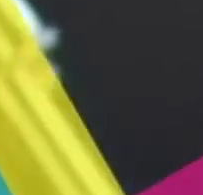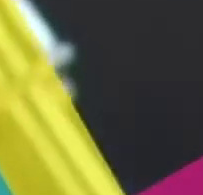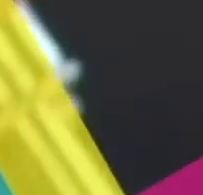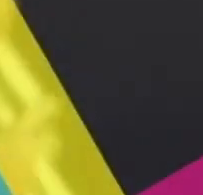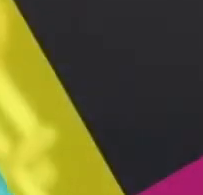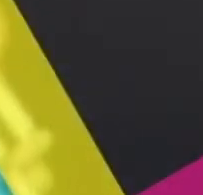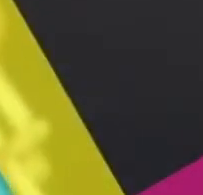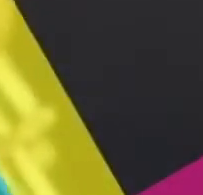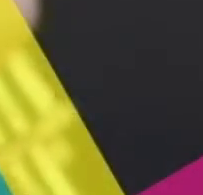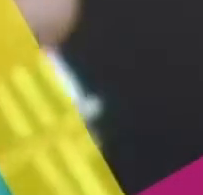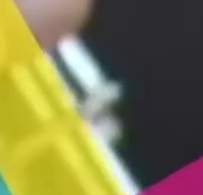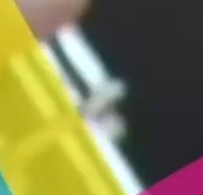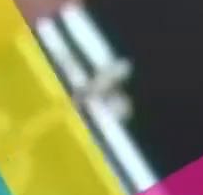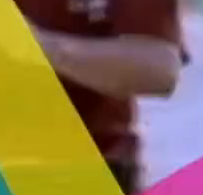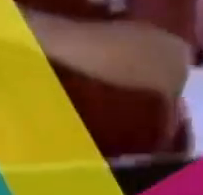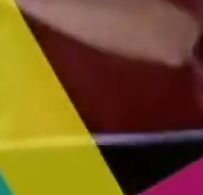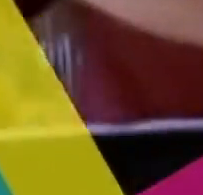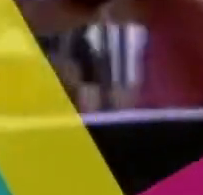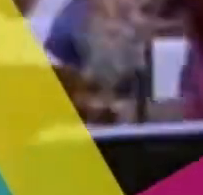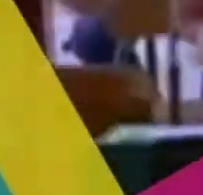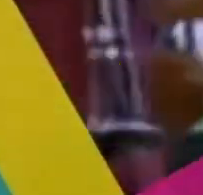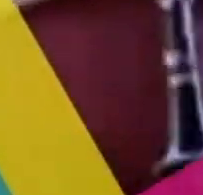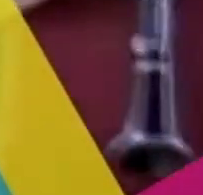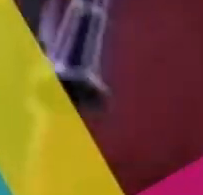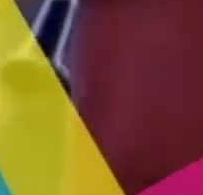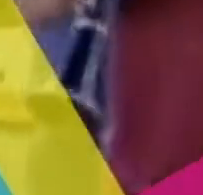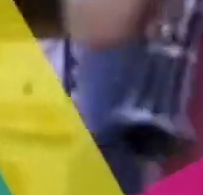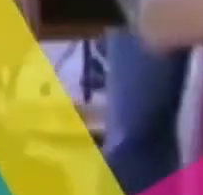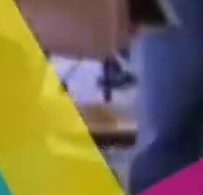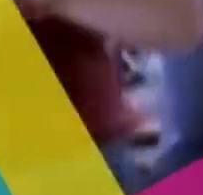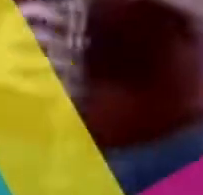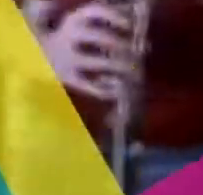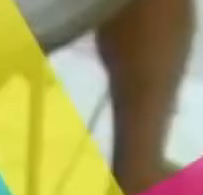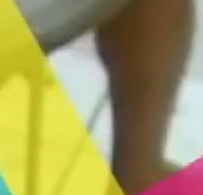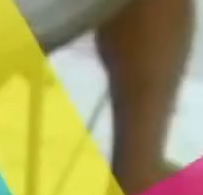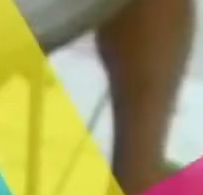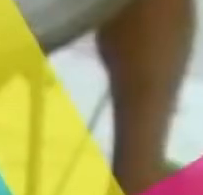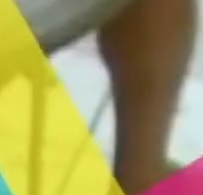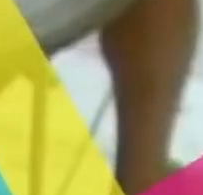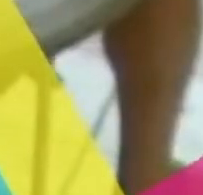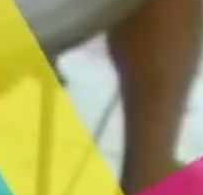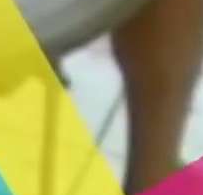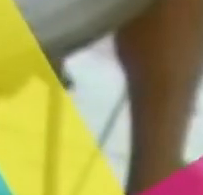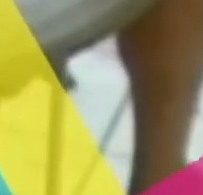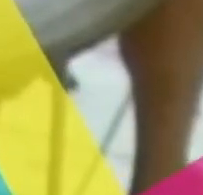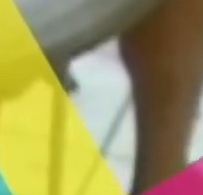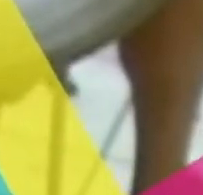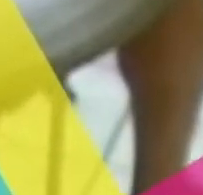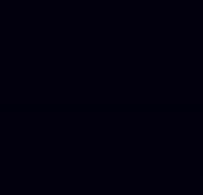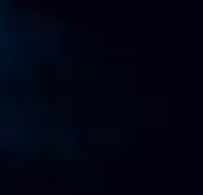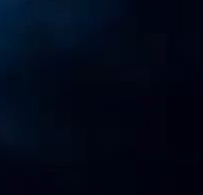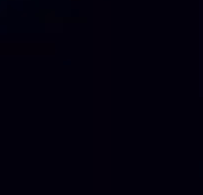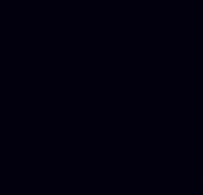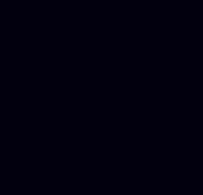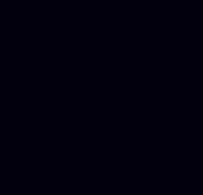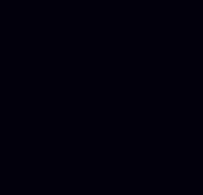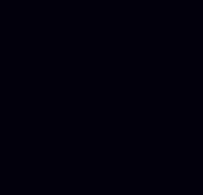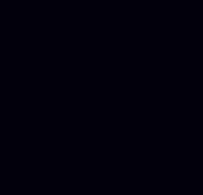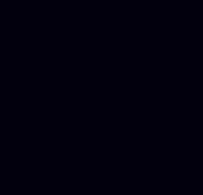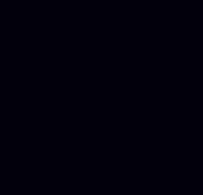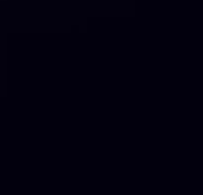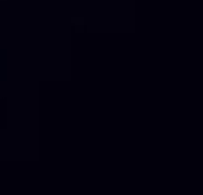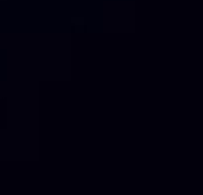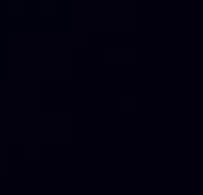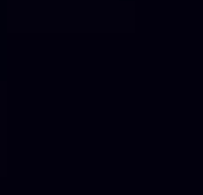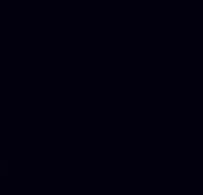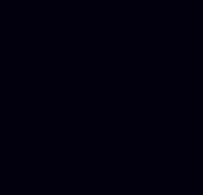y lugareños. Forjadores, todos los sábados a las 4:30 de la tarde. Por 13,